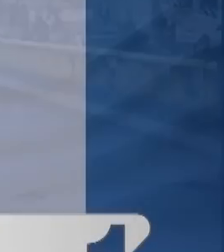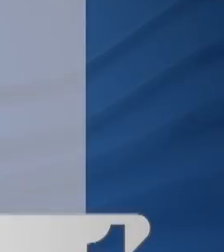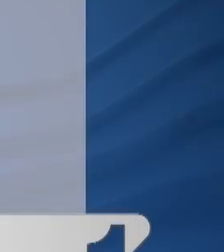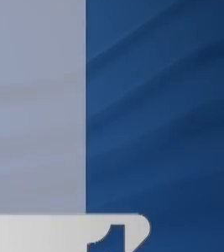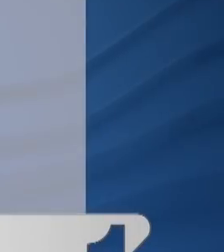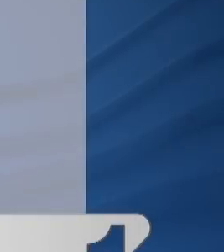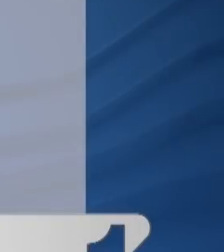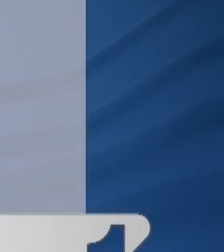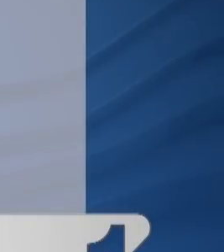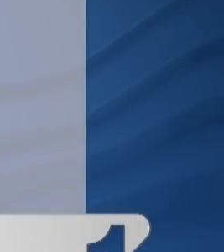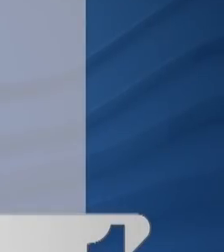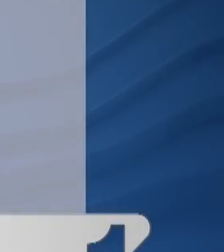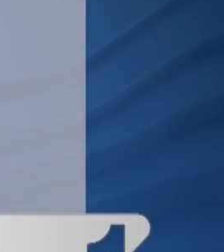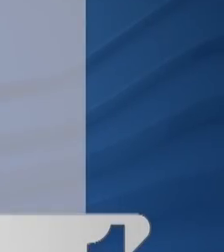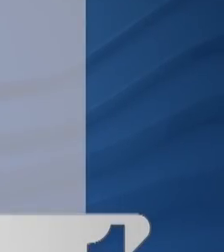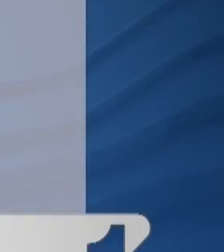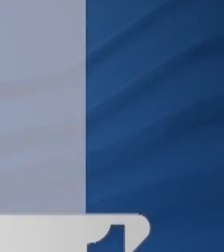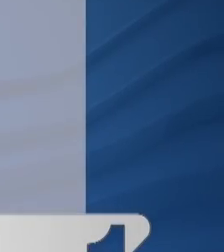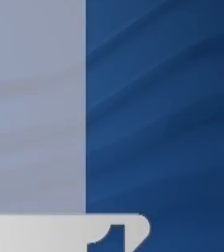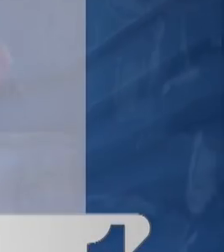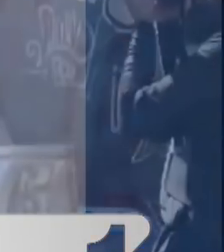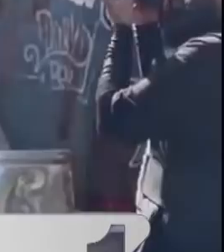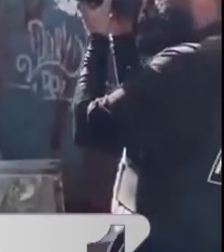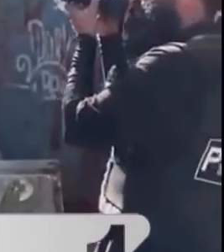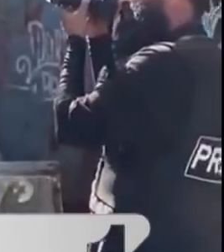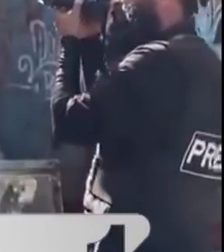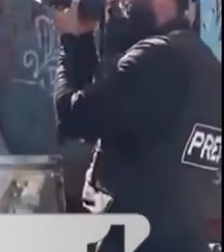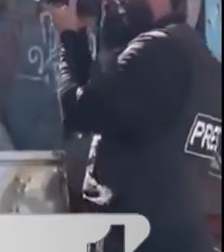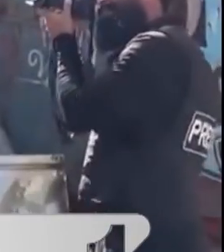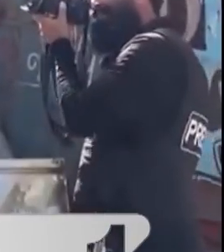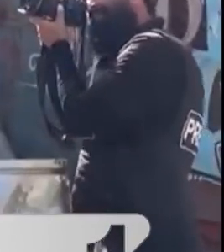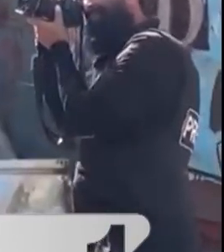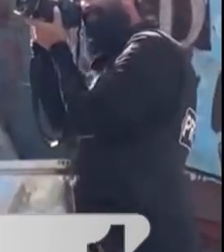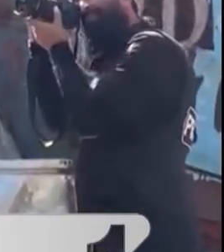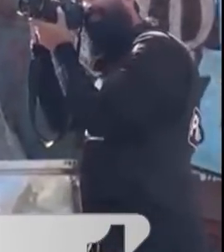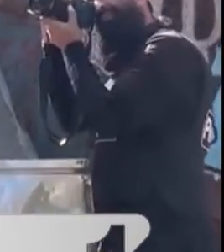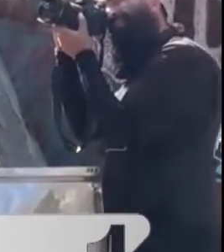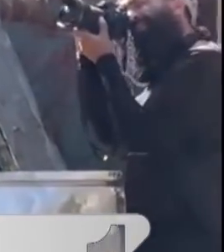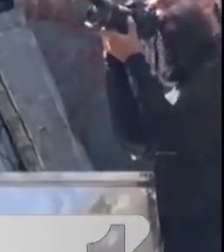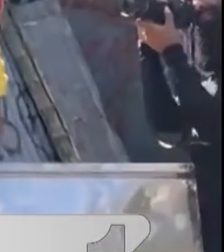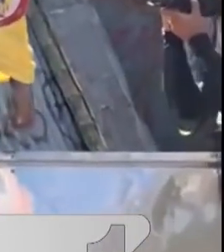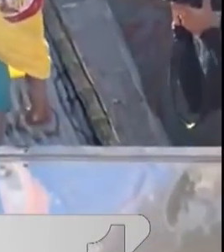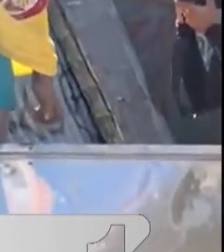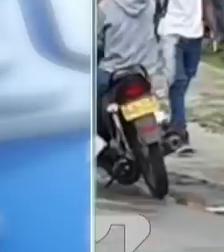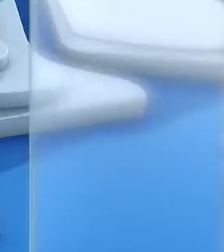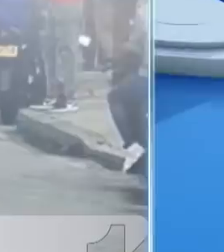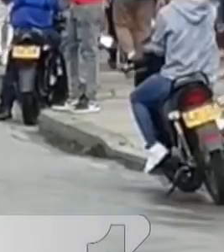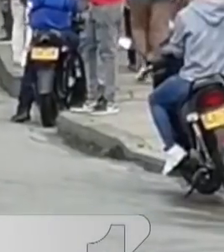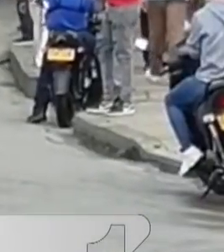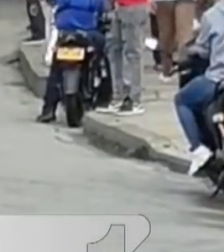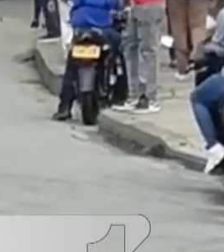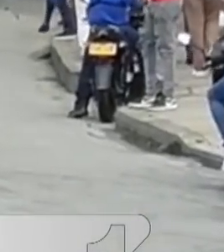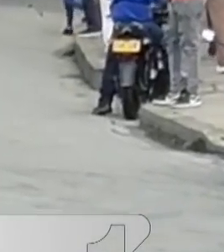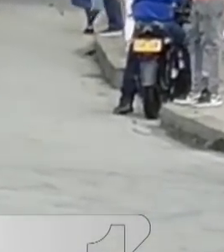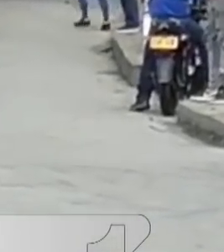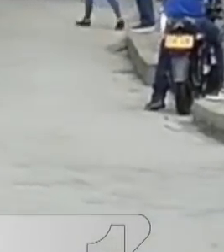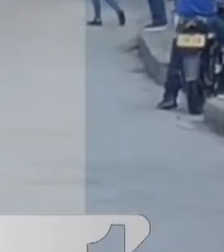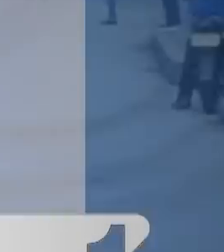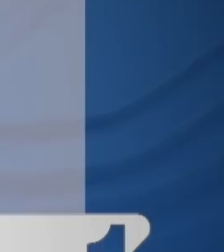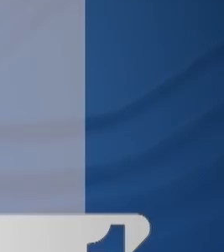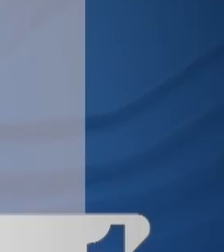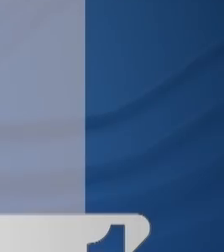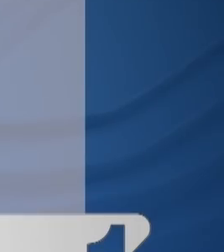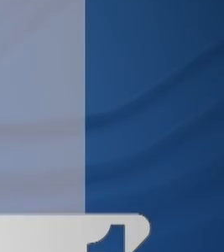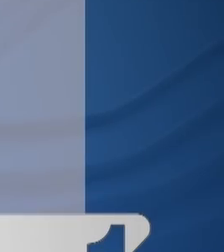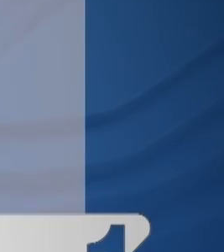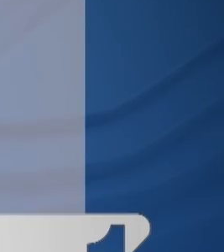paro nacional. Hay más de 70 bloqueos en vías nacionales. La región Pacífico paralizada. En el Valle del Cauca